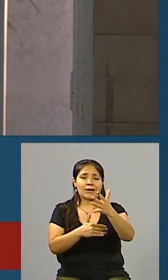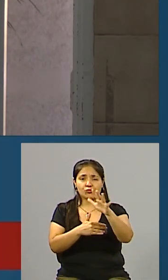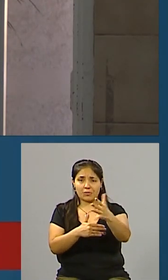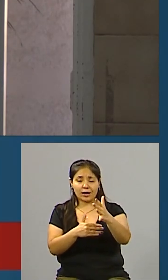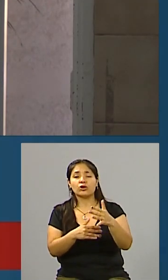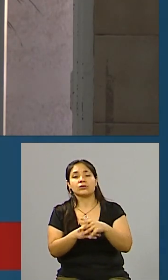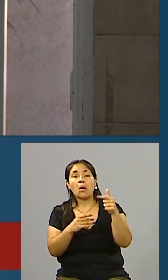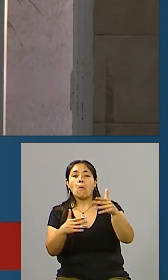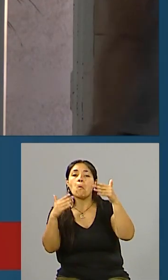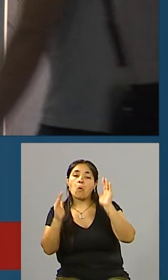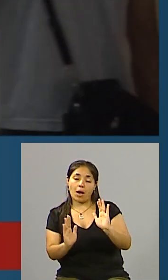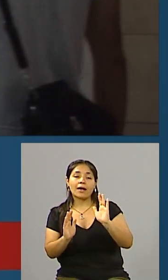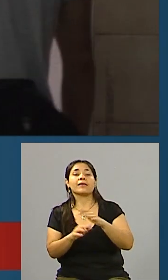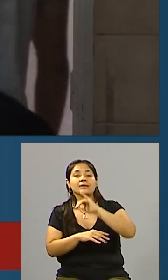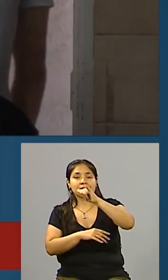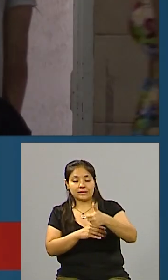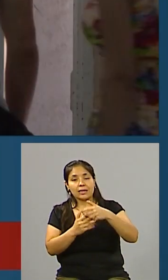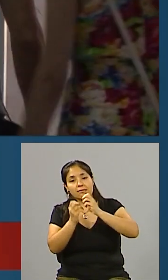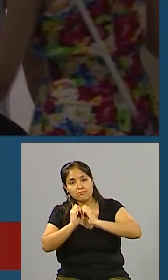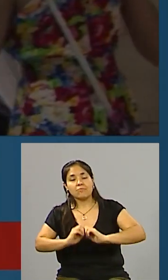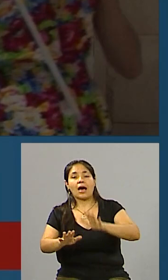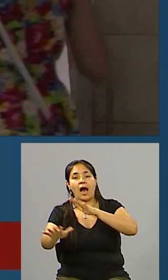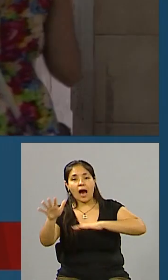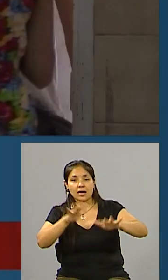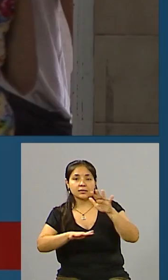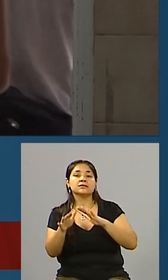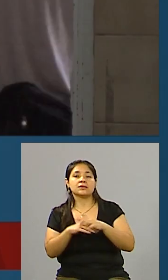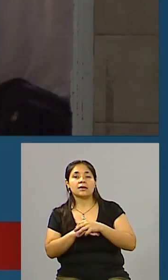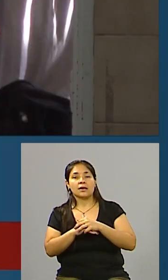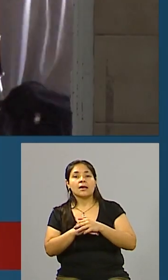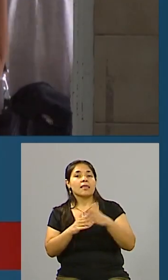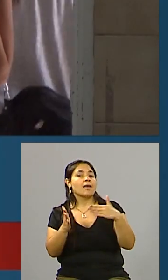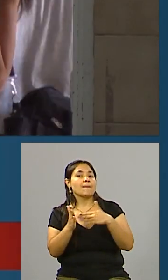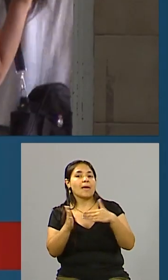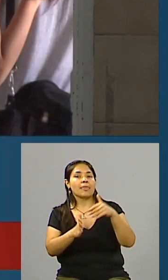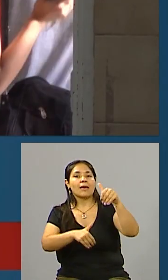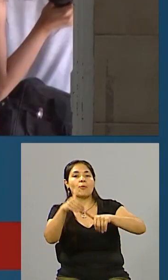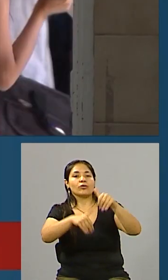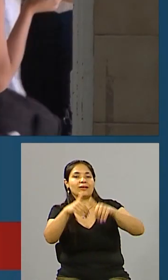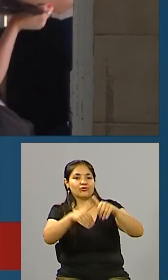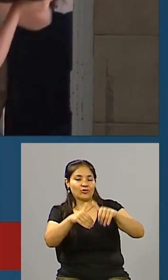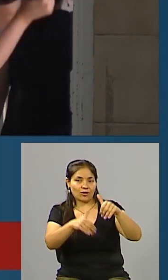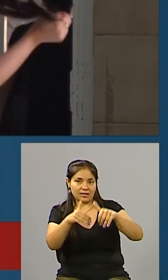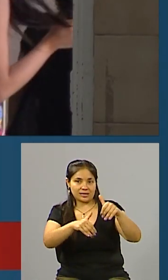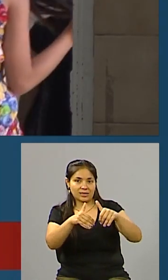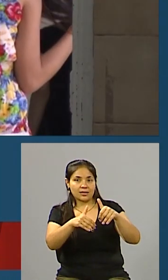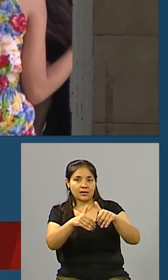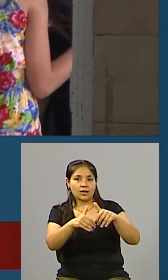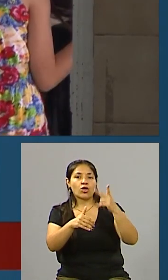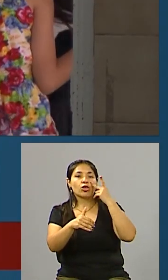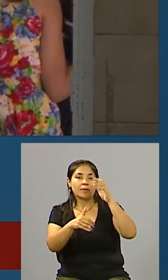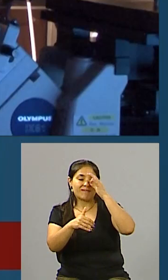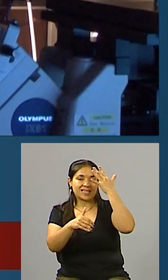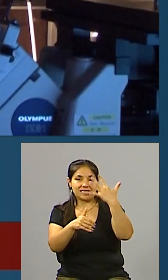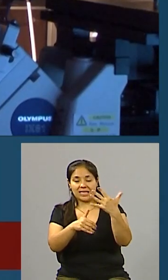él podrá llevarlo adelante, sobre todo a partir de los resultados de los comicios que van a ser nada más ni nada menos que en el